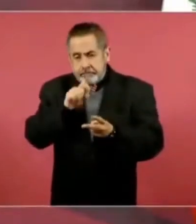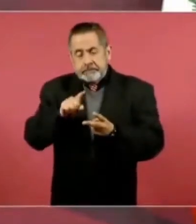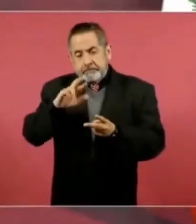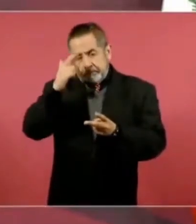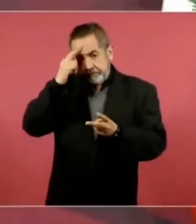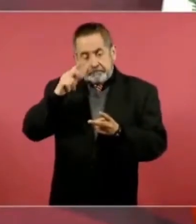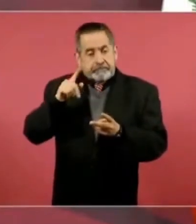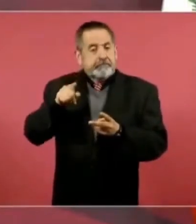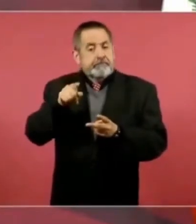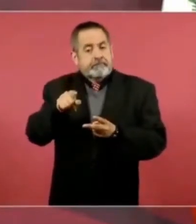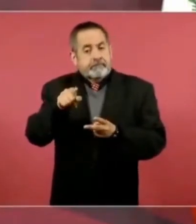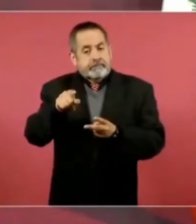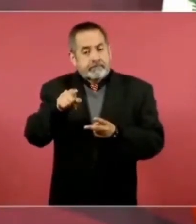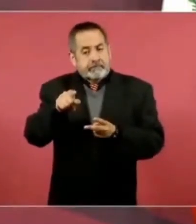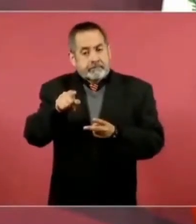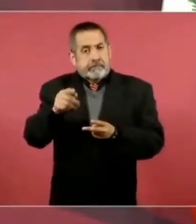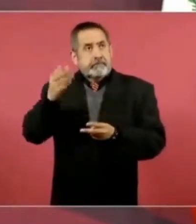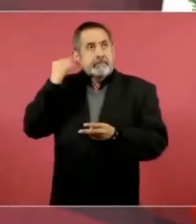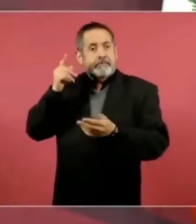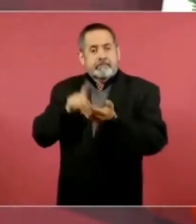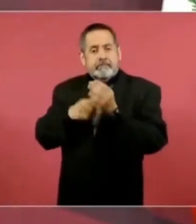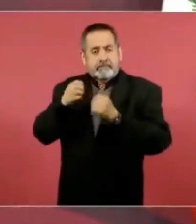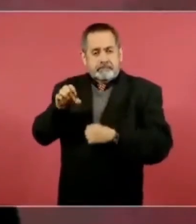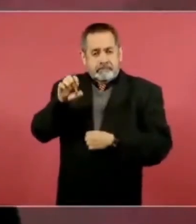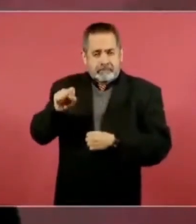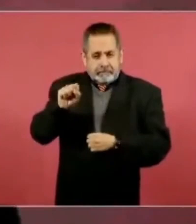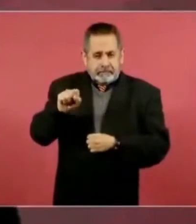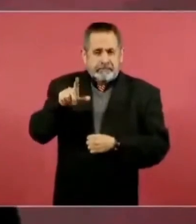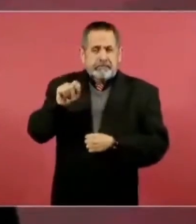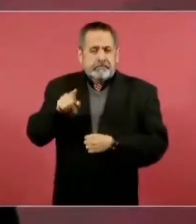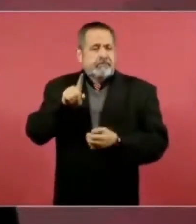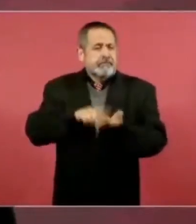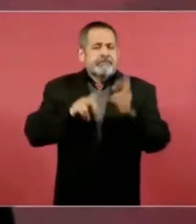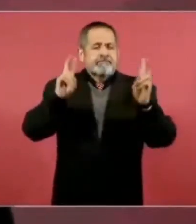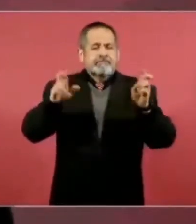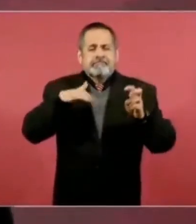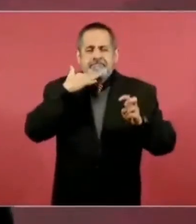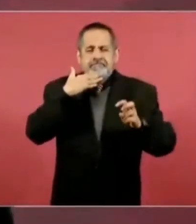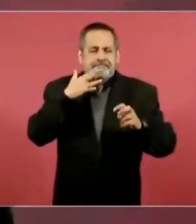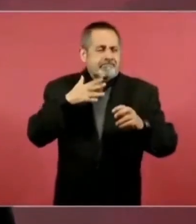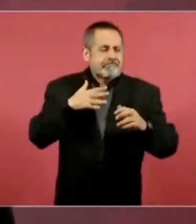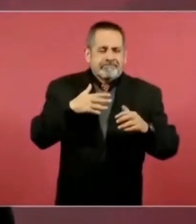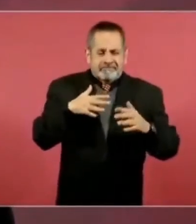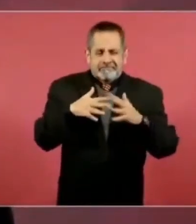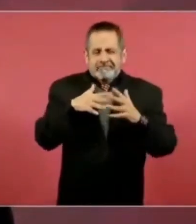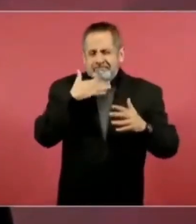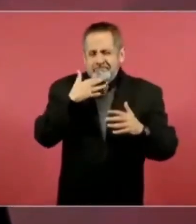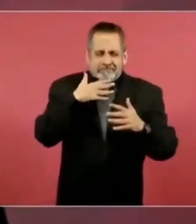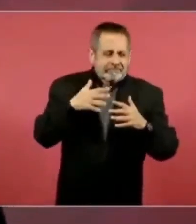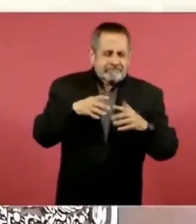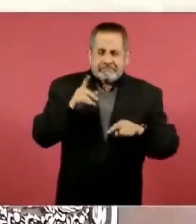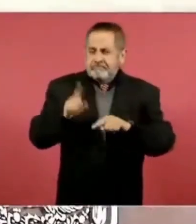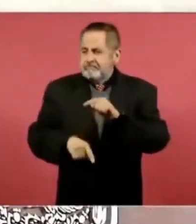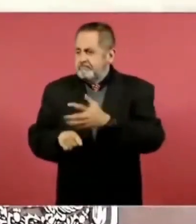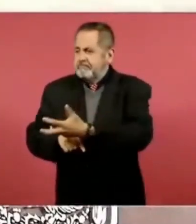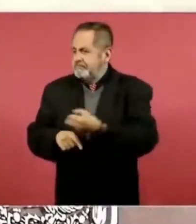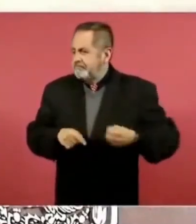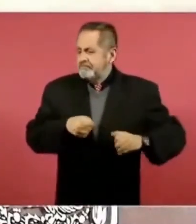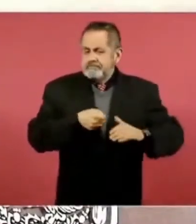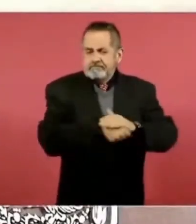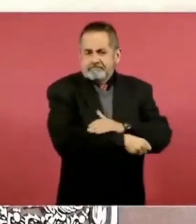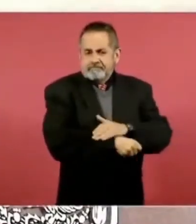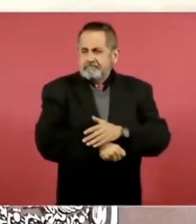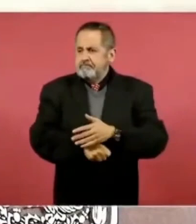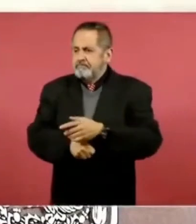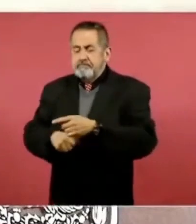recordar que en los años 60, 70, la guerra sucia, la represión, la desaparición forzada, que es la represión